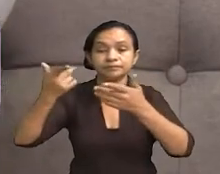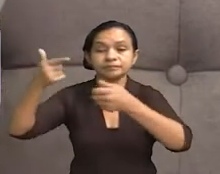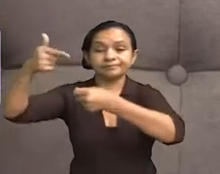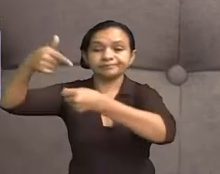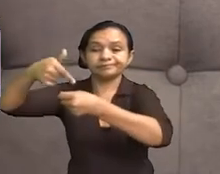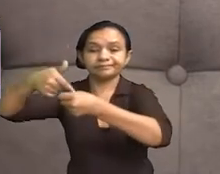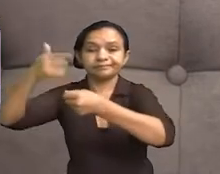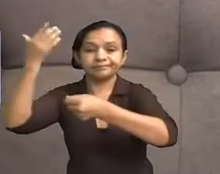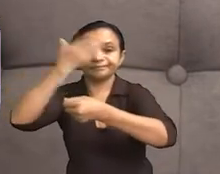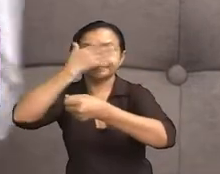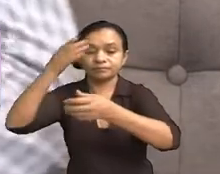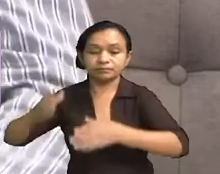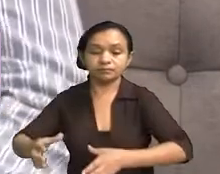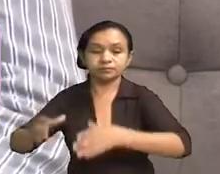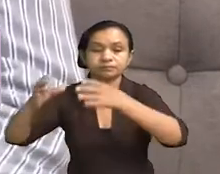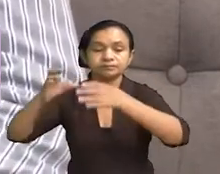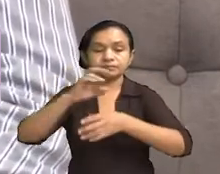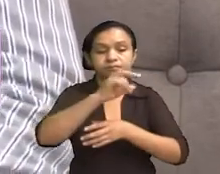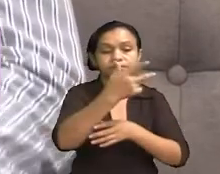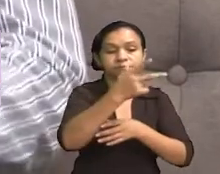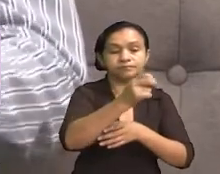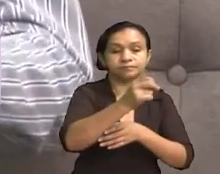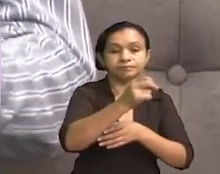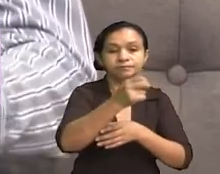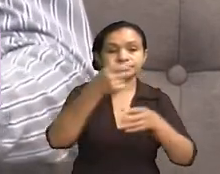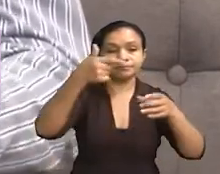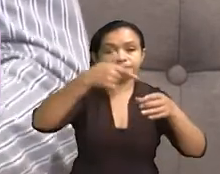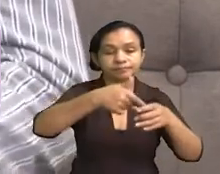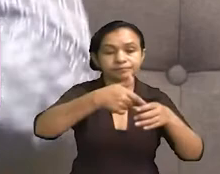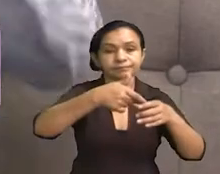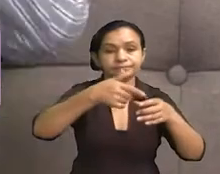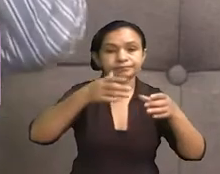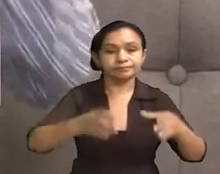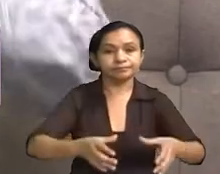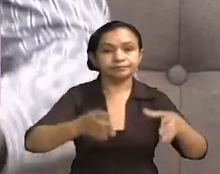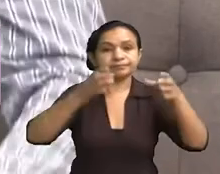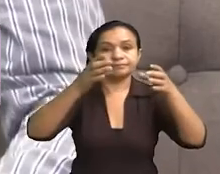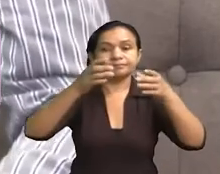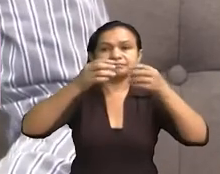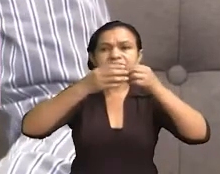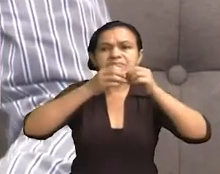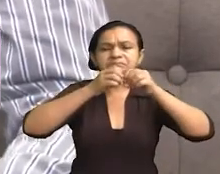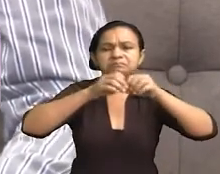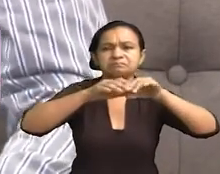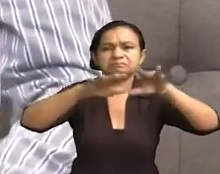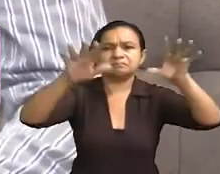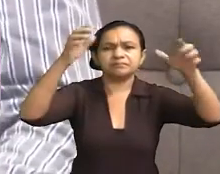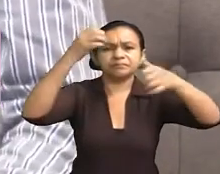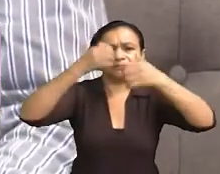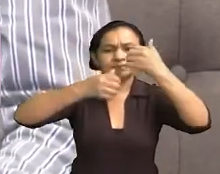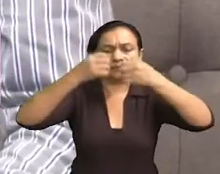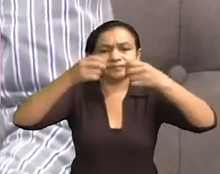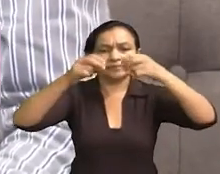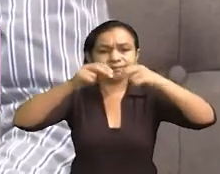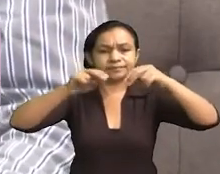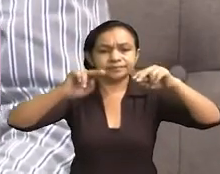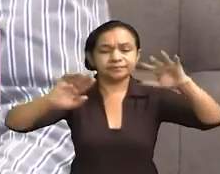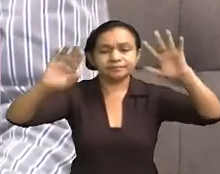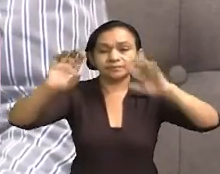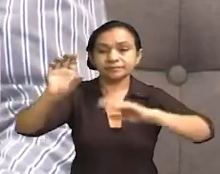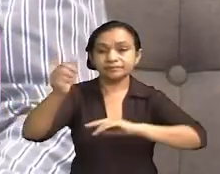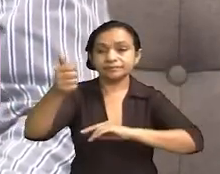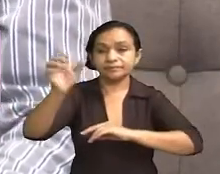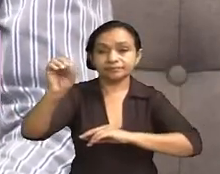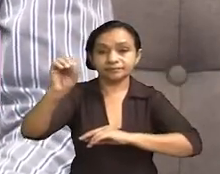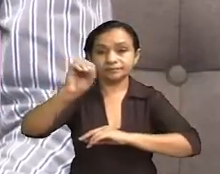renovables y el 80% con recursos fósiles, es decir, con combustible para contaminar el ambiente. Hoy día, el